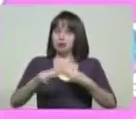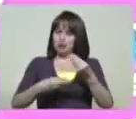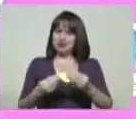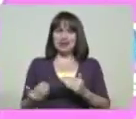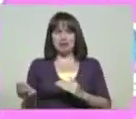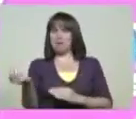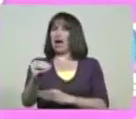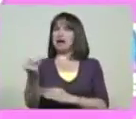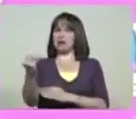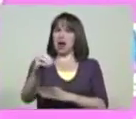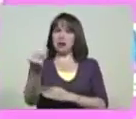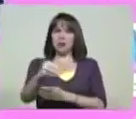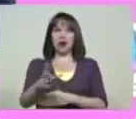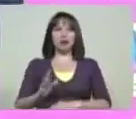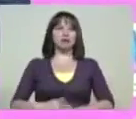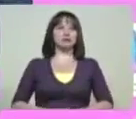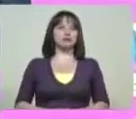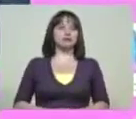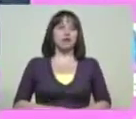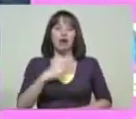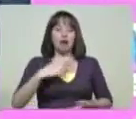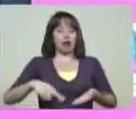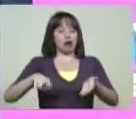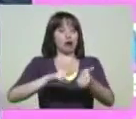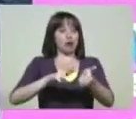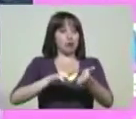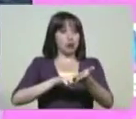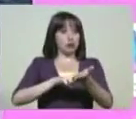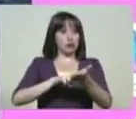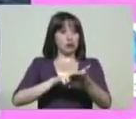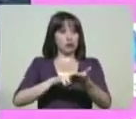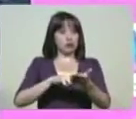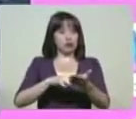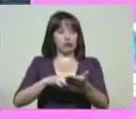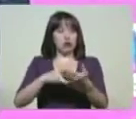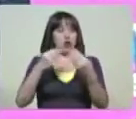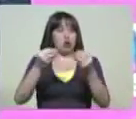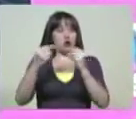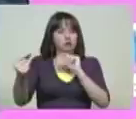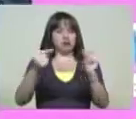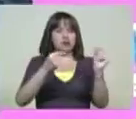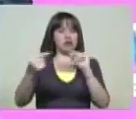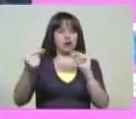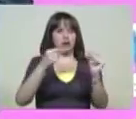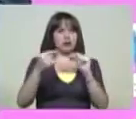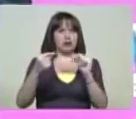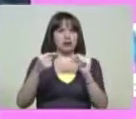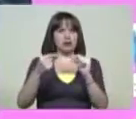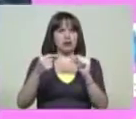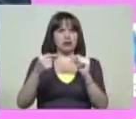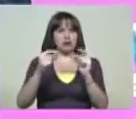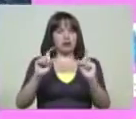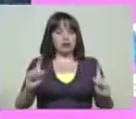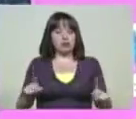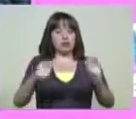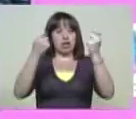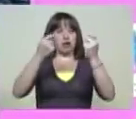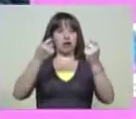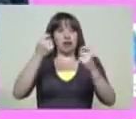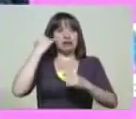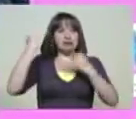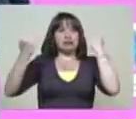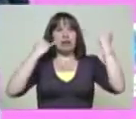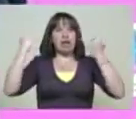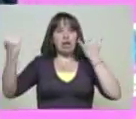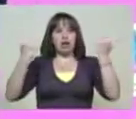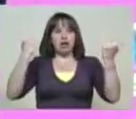más y los reitero si en el campo del debate del programa de recuperación económica hay ideas contrapuestas